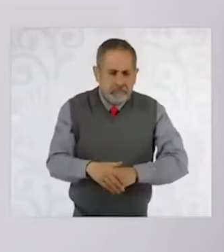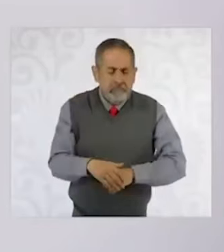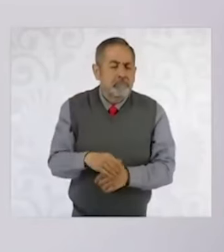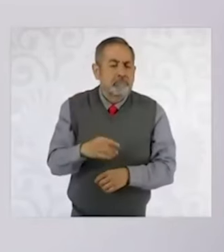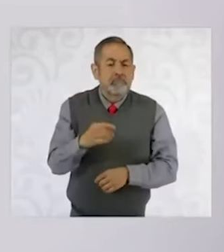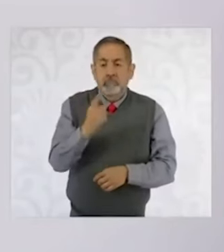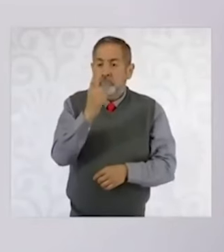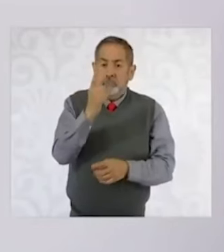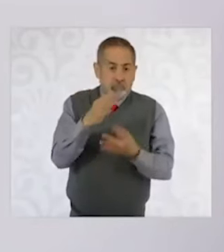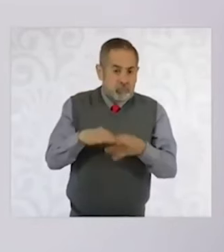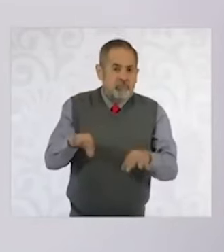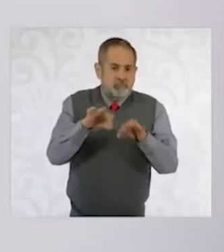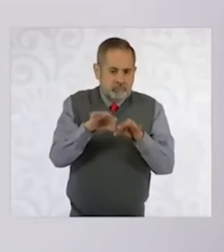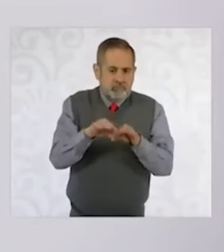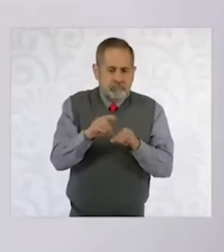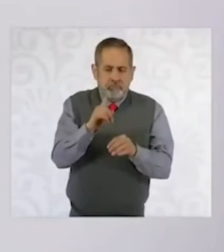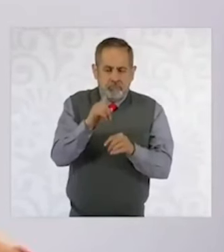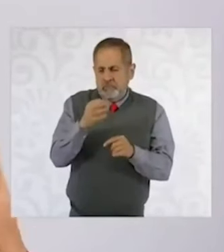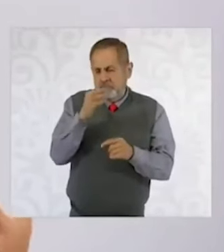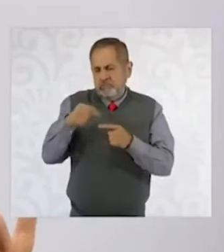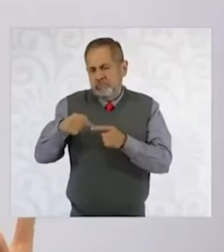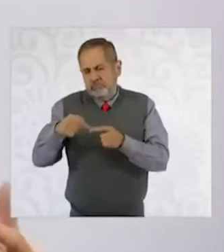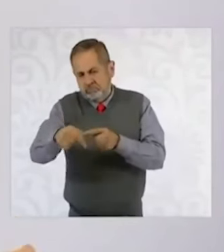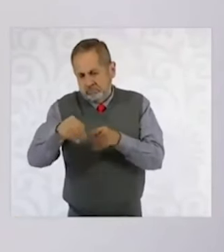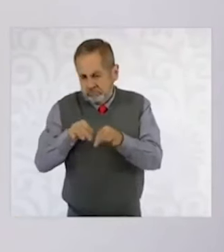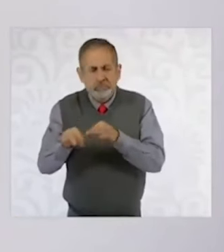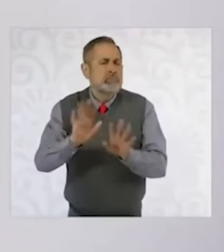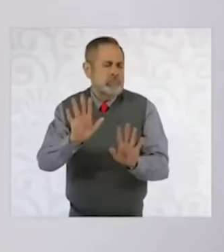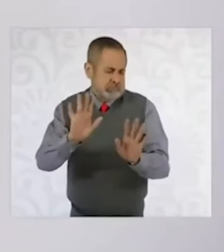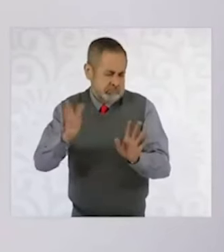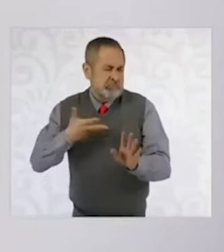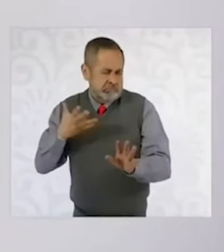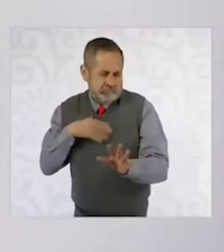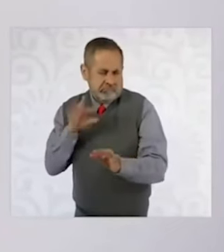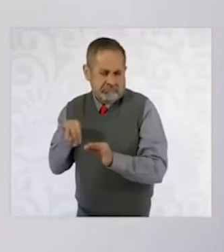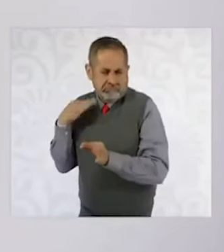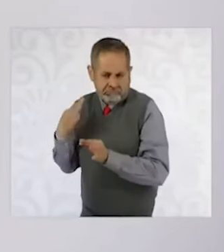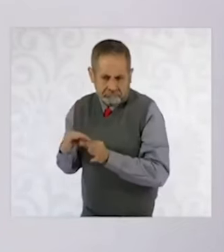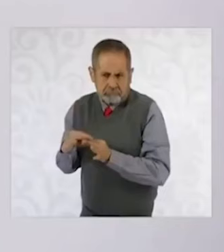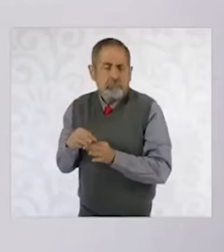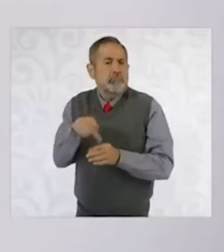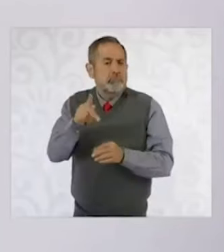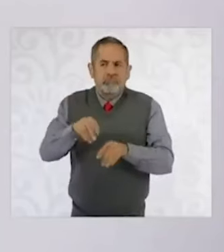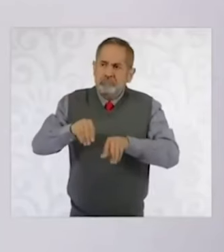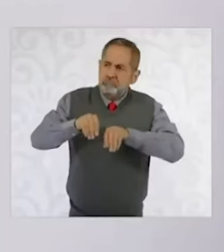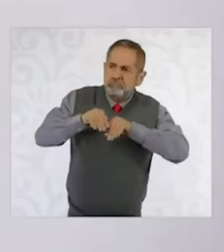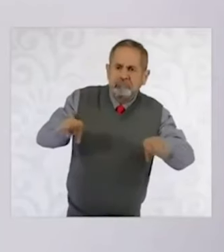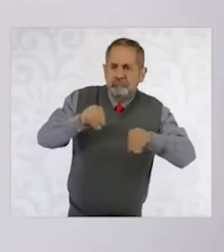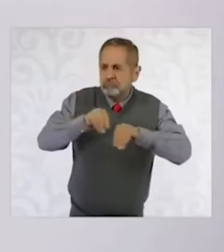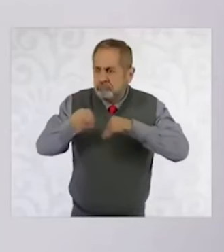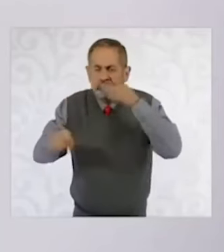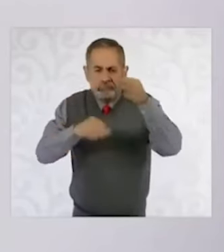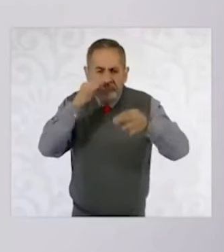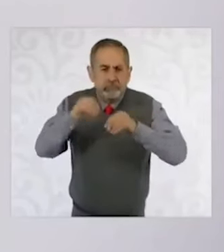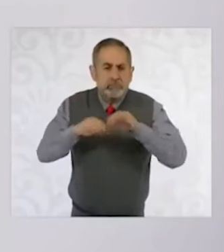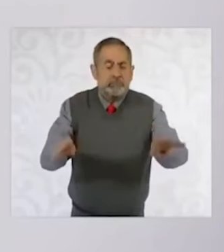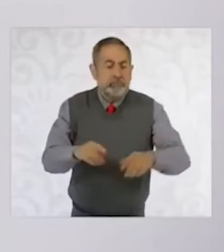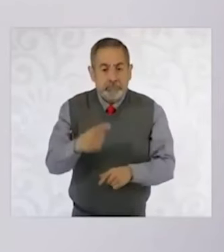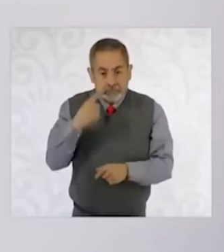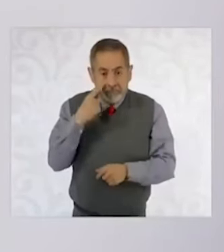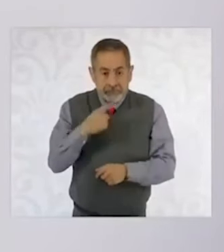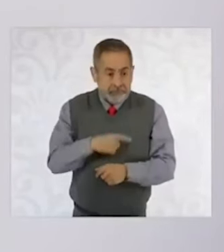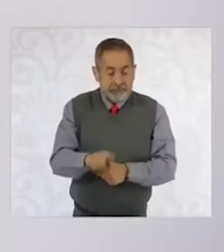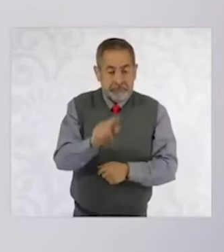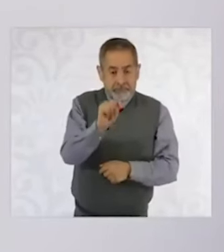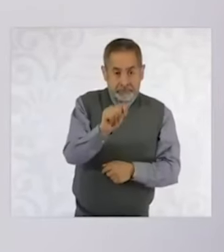a empezar a trabajarlo Ya lo tenemos listo pero a difundirlo el tratado es muy bueno para